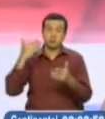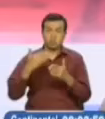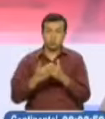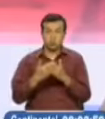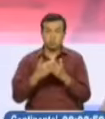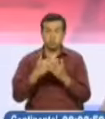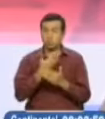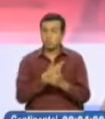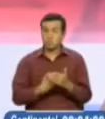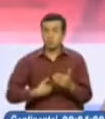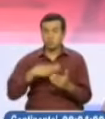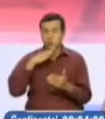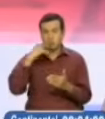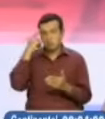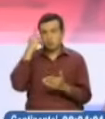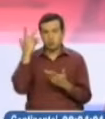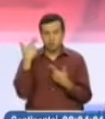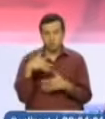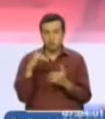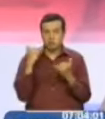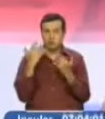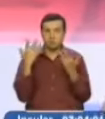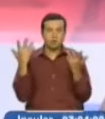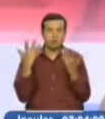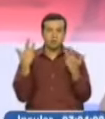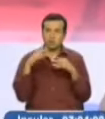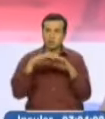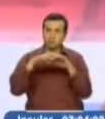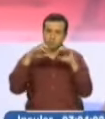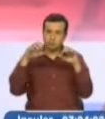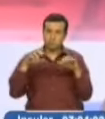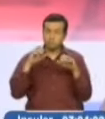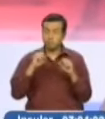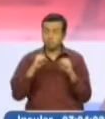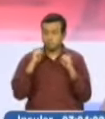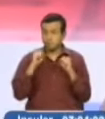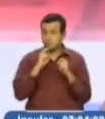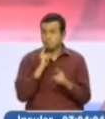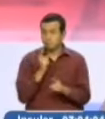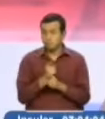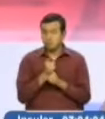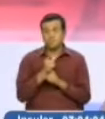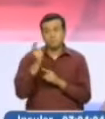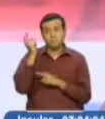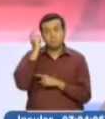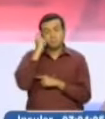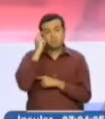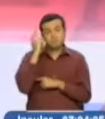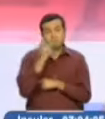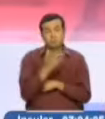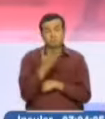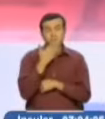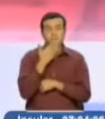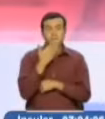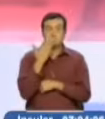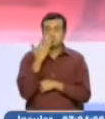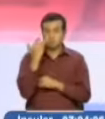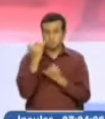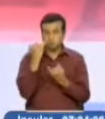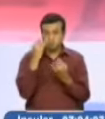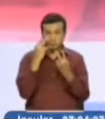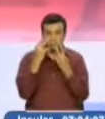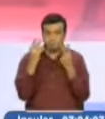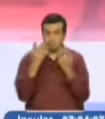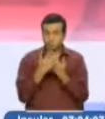del correísmo. Es decir, creo que hemos llegado a un punto crítico en ese sentido. Y me parece que lo que hemos visto en esta campaña, lo